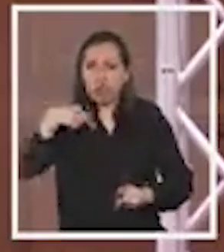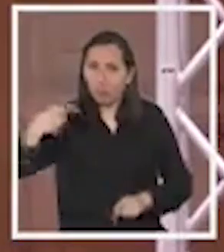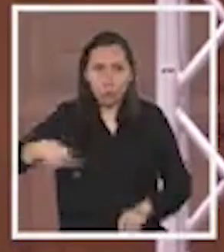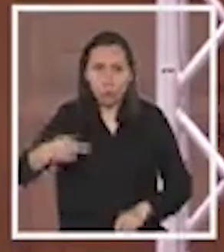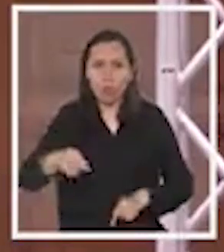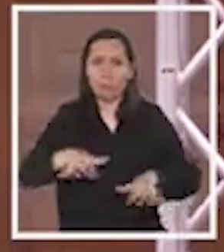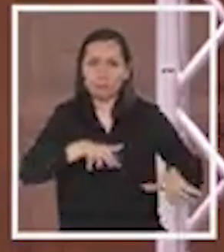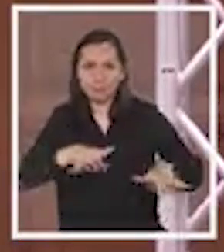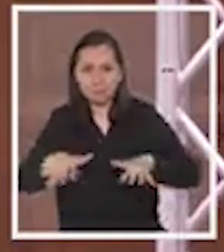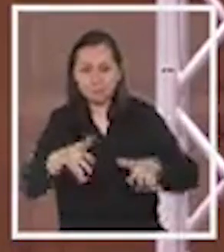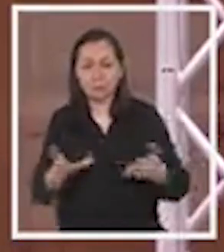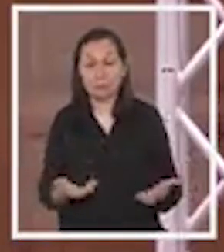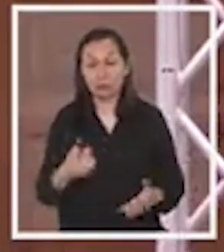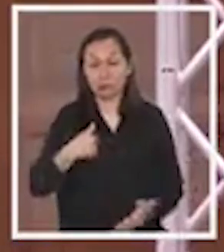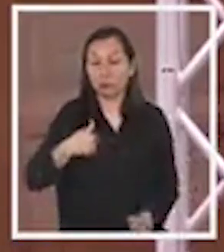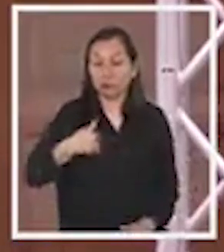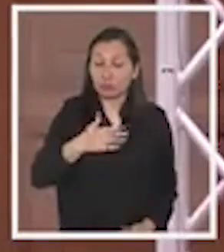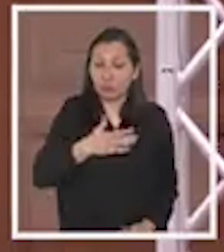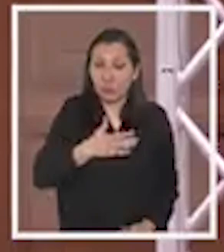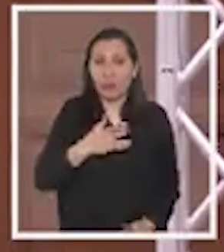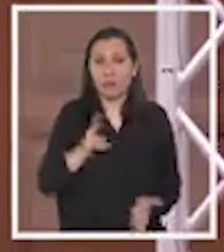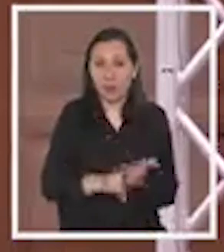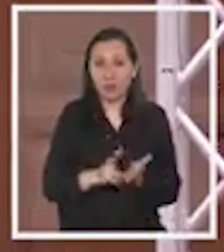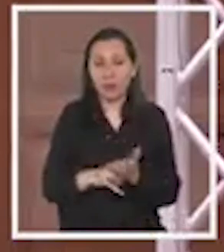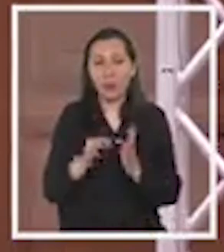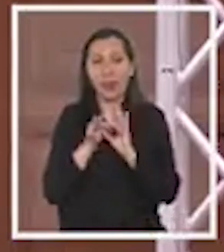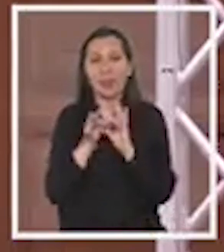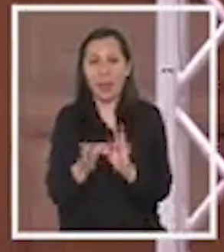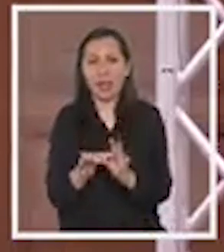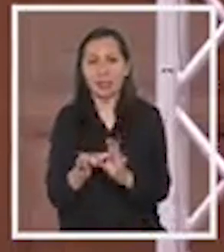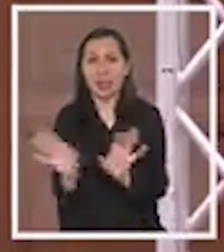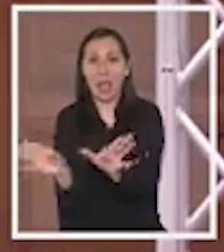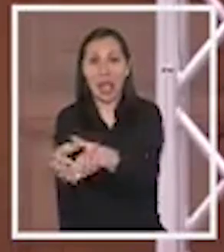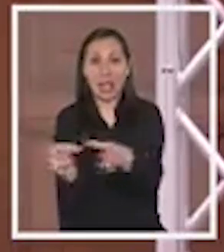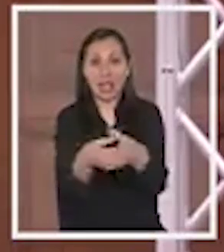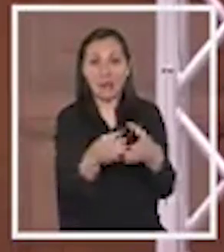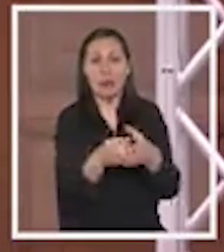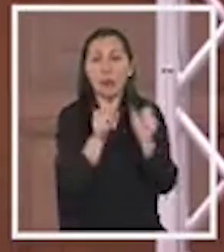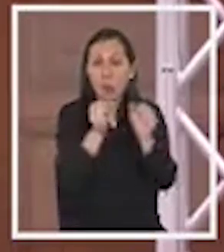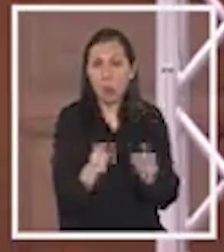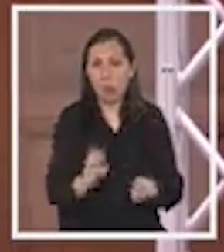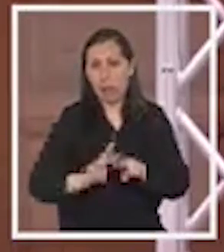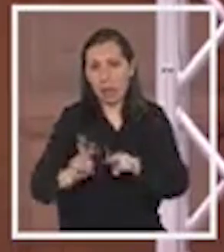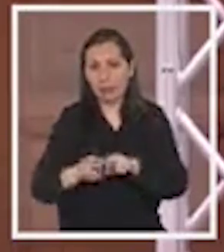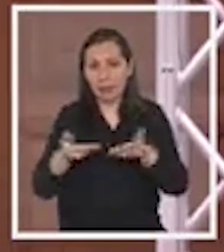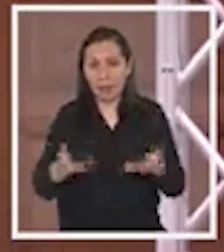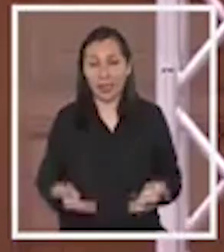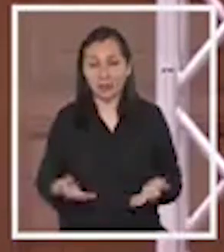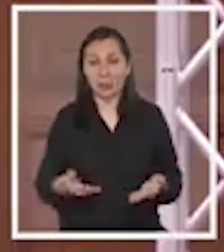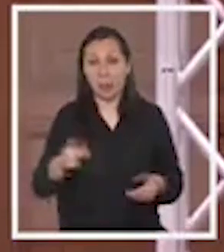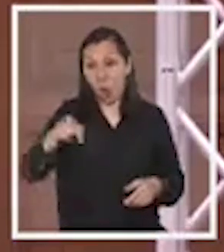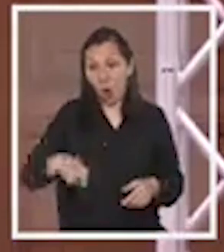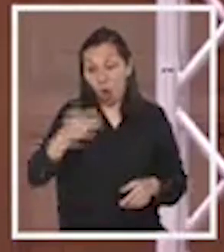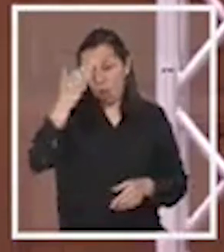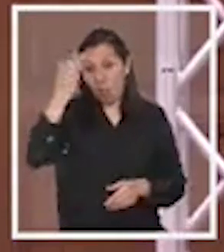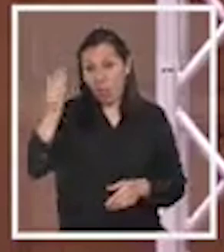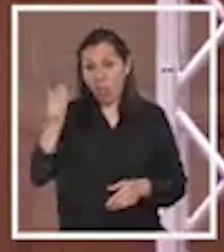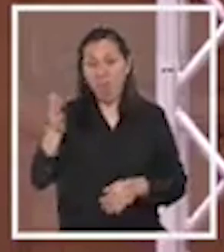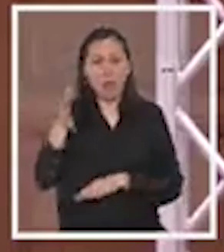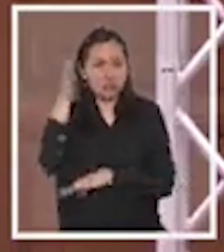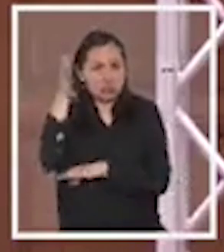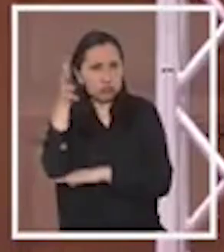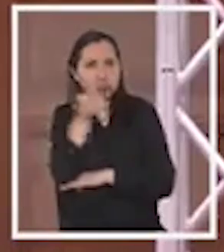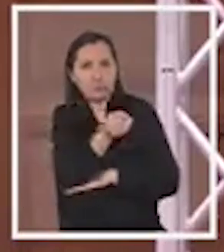cotidianamente. Yo, por cierto, agradezco a los equipos que hacen posible esto, porque para que hoy día estemos acá presentando